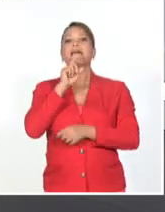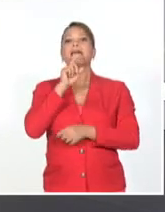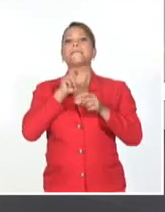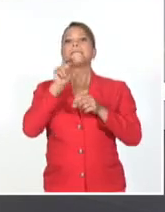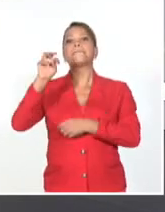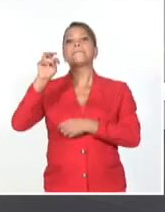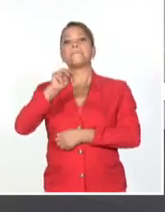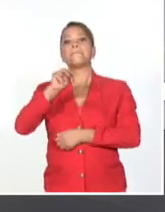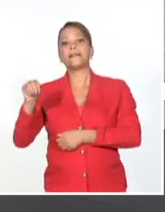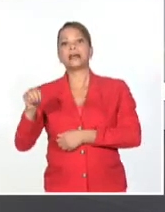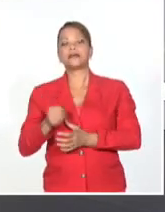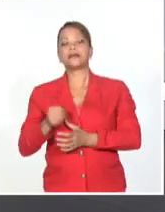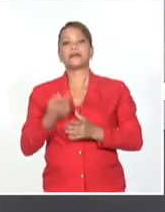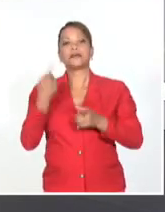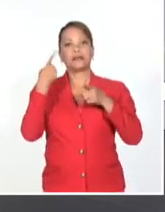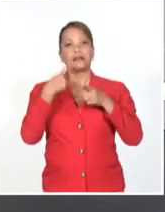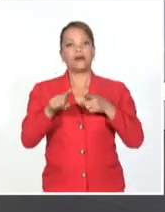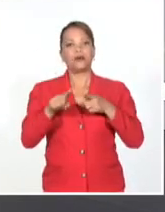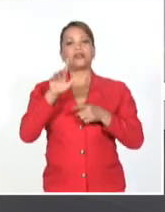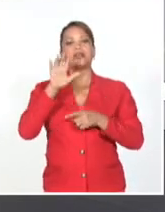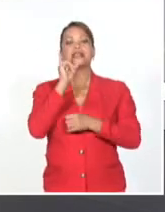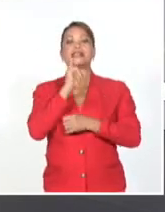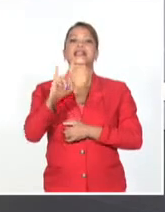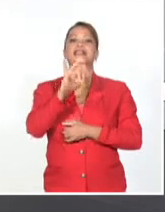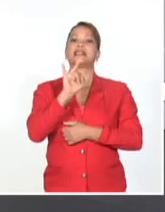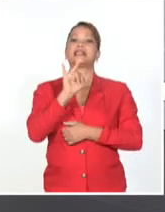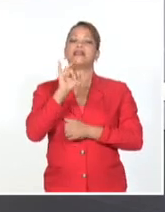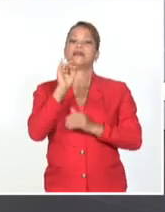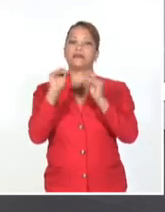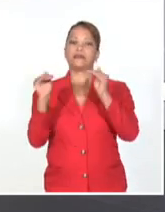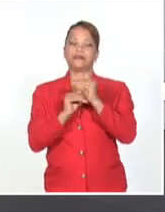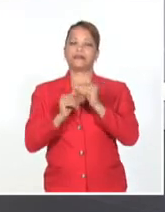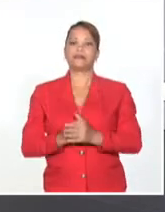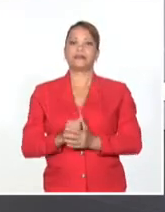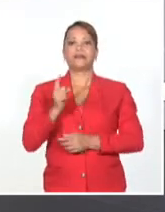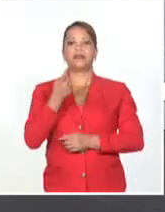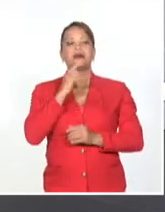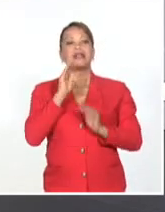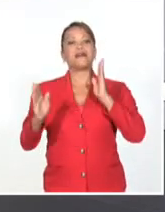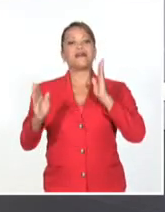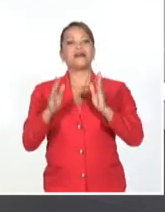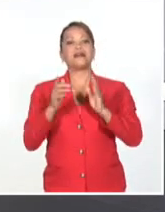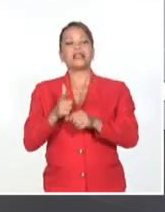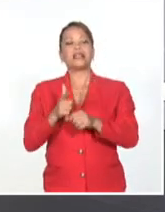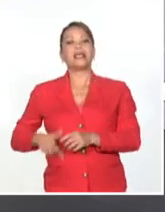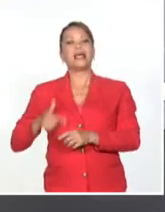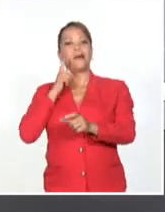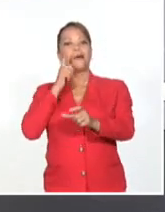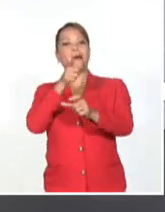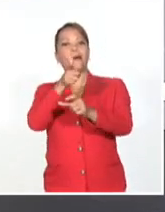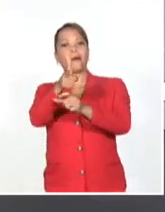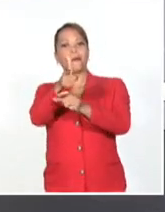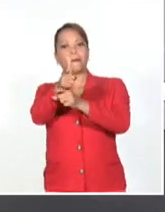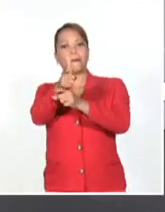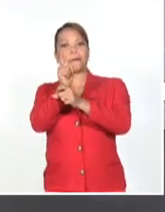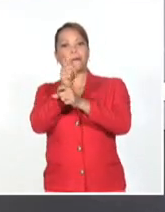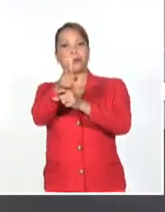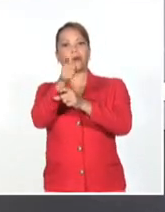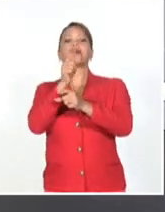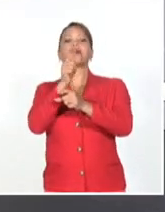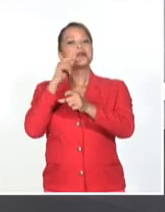y Rainier Quintanilla fue séptimo en el individual. En la primera fase de la pistola de tiro rápido a 25 metros, Jorge Félix Álvarez